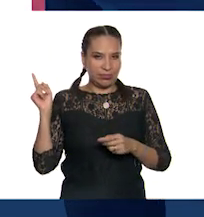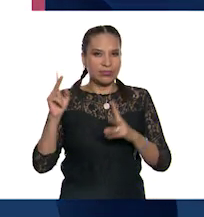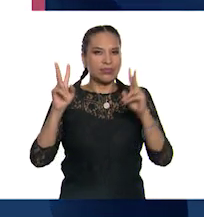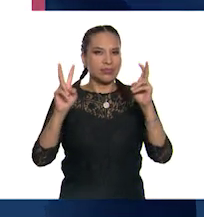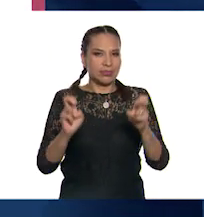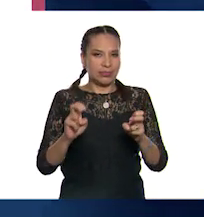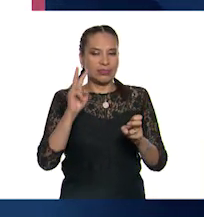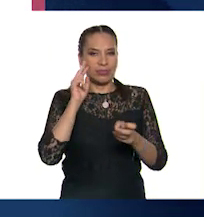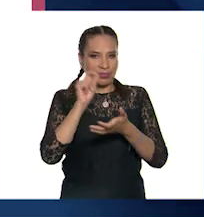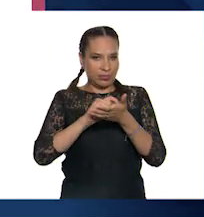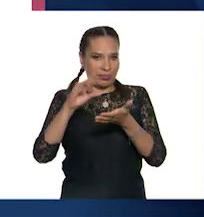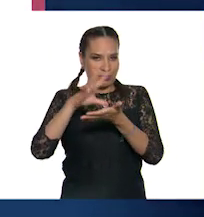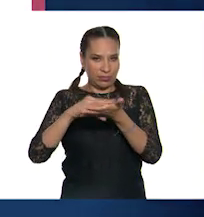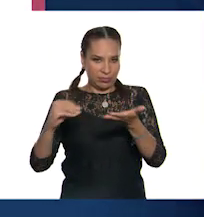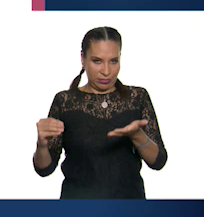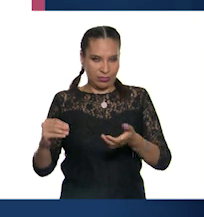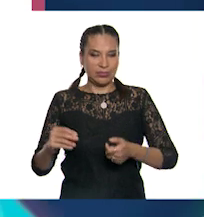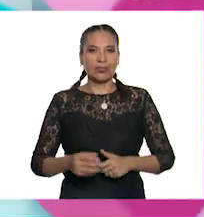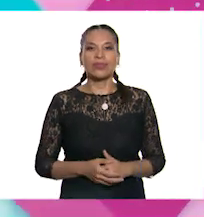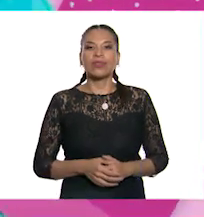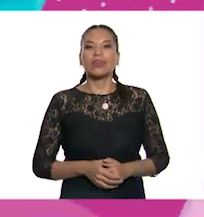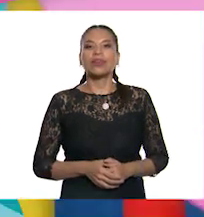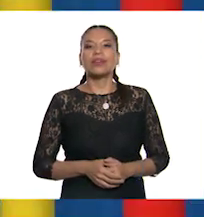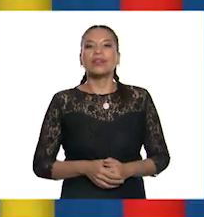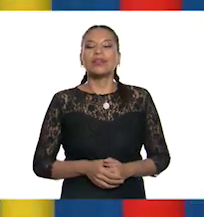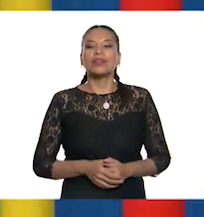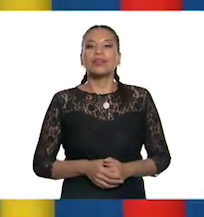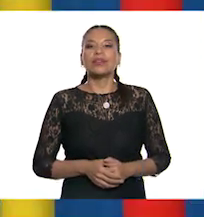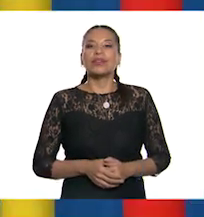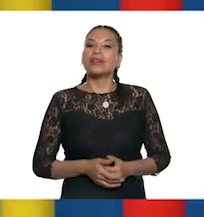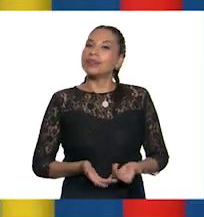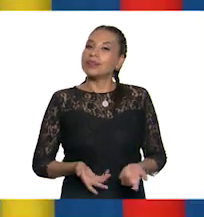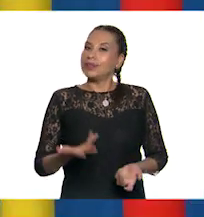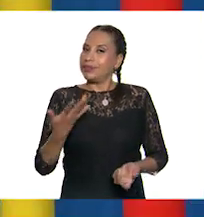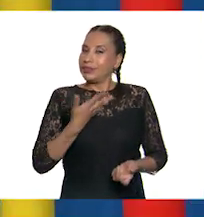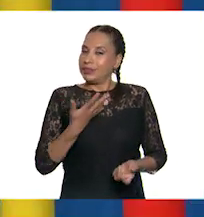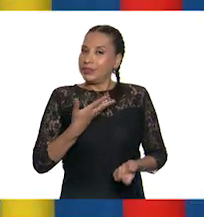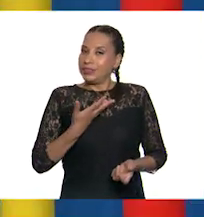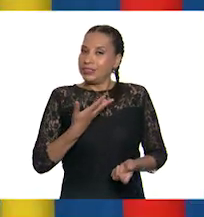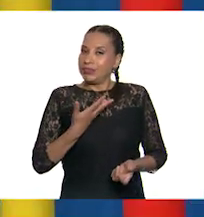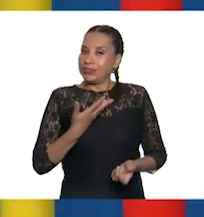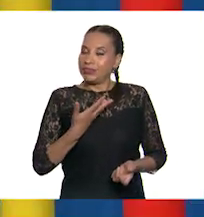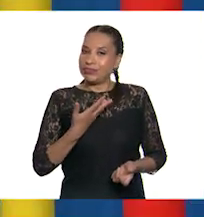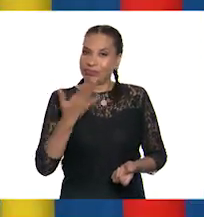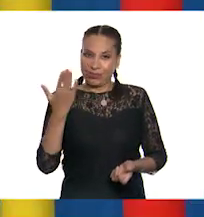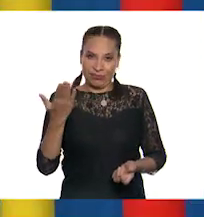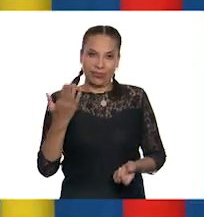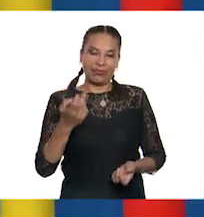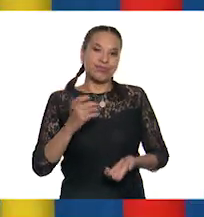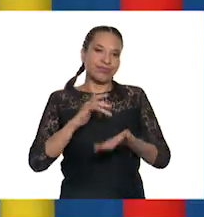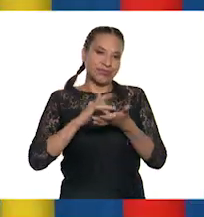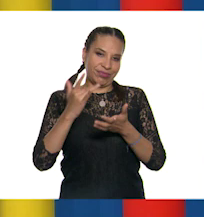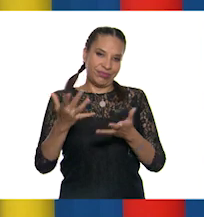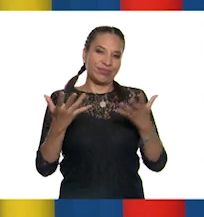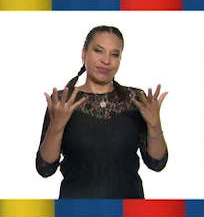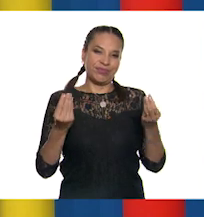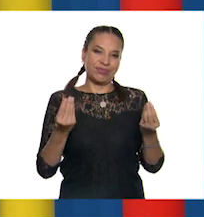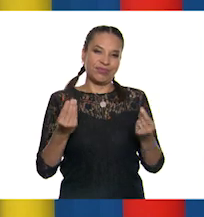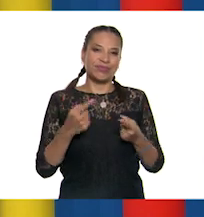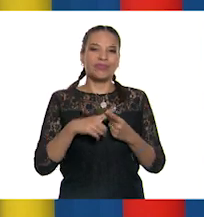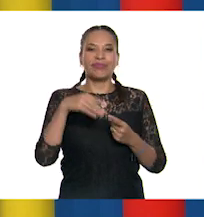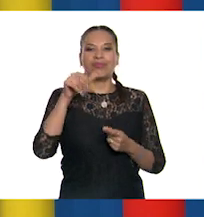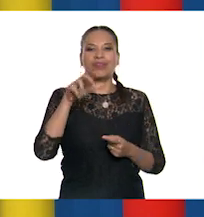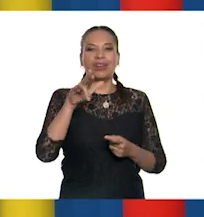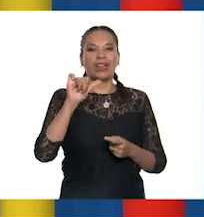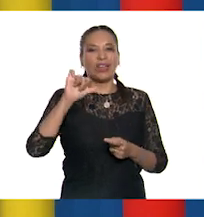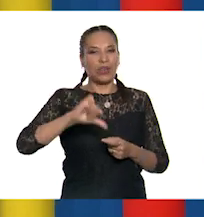temática, así que tomen nota. Muy bien. Pues ahí tienen y bueno, pues le agradezco muchísimo a